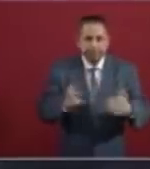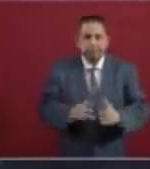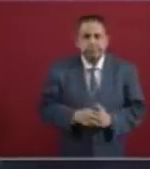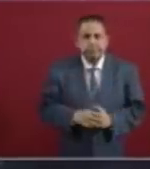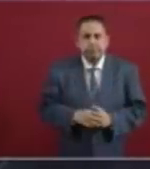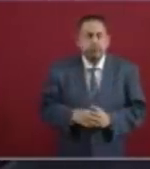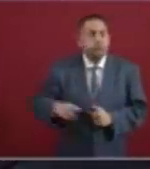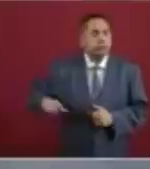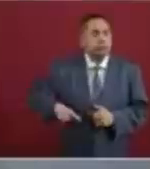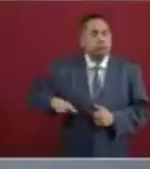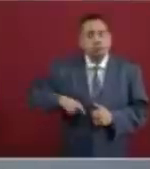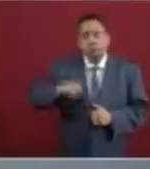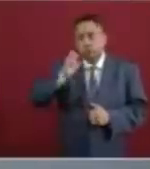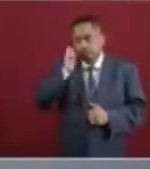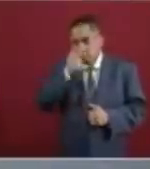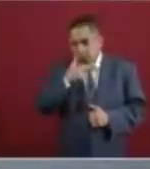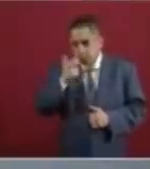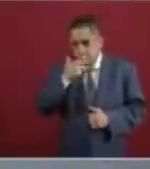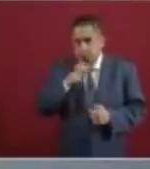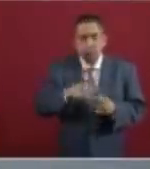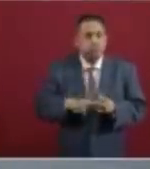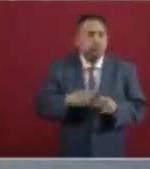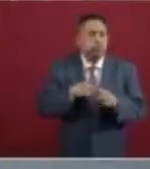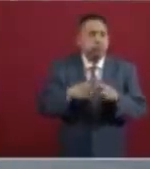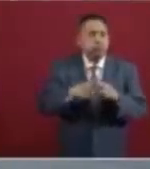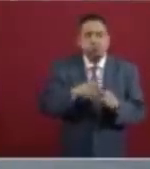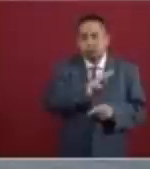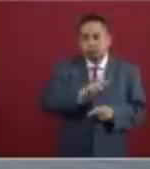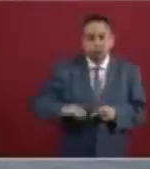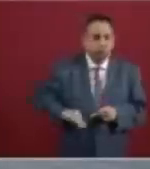El gobierno de Chihuahua y gobiernos municipales